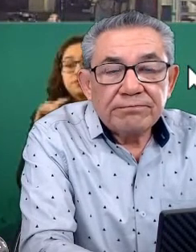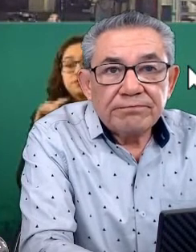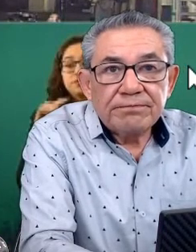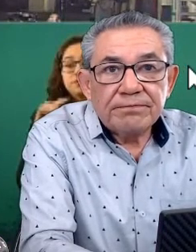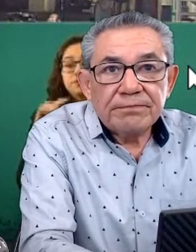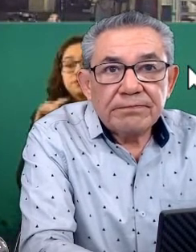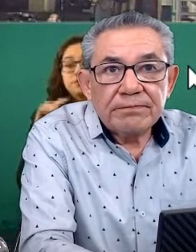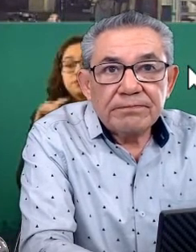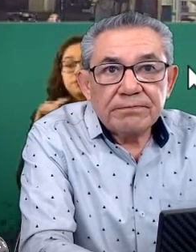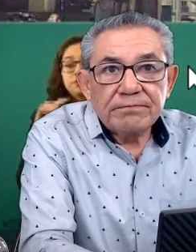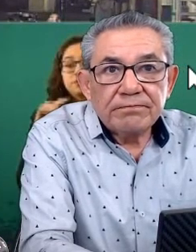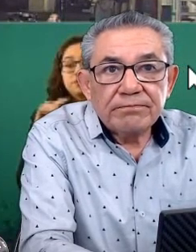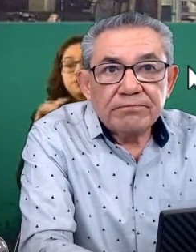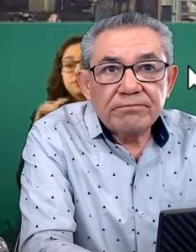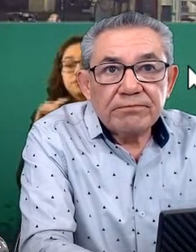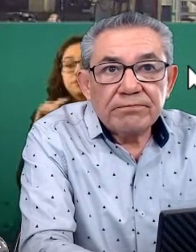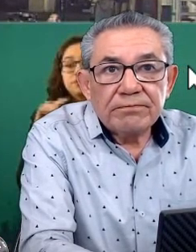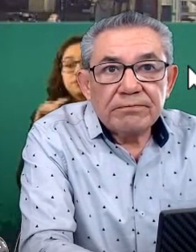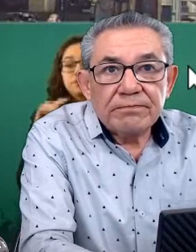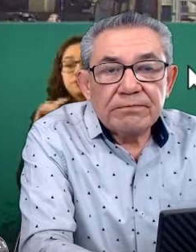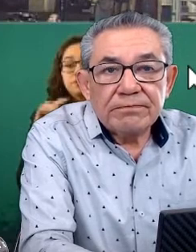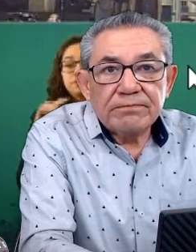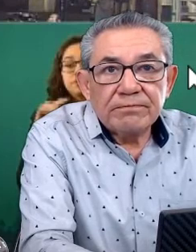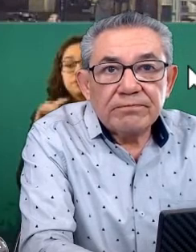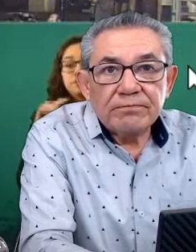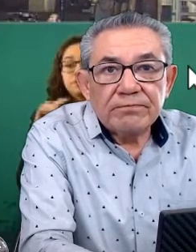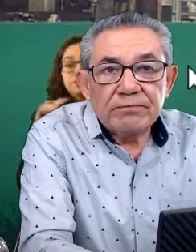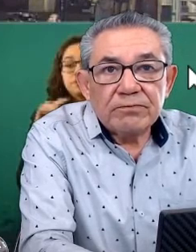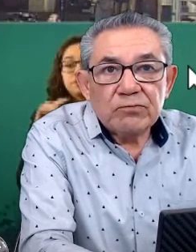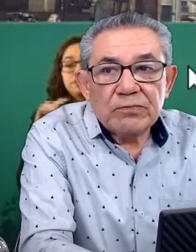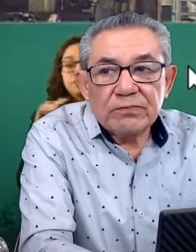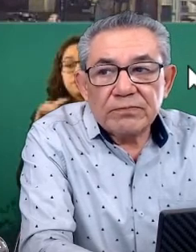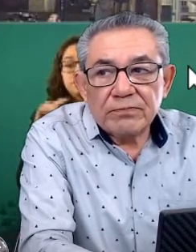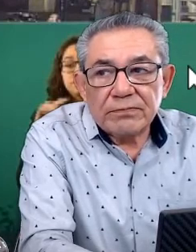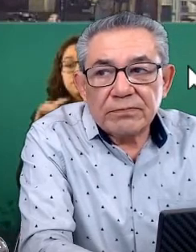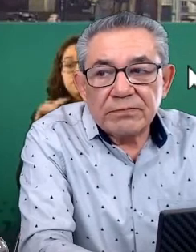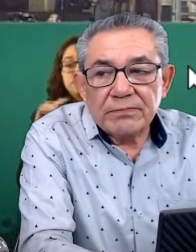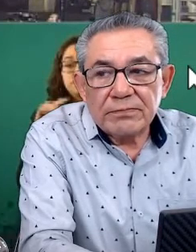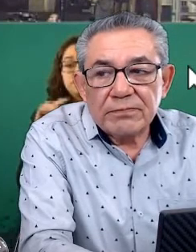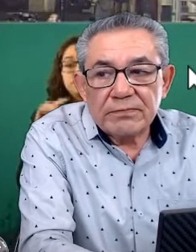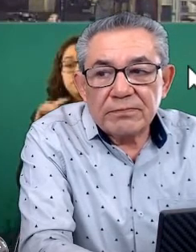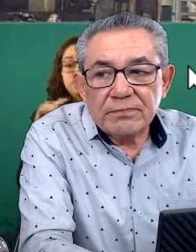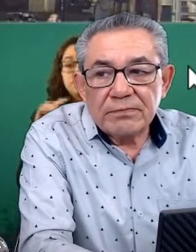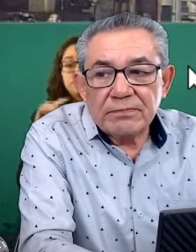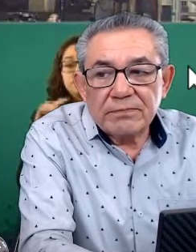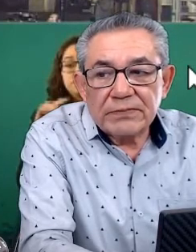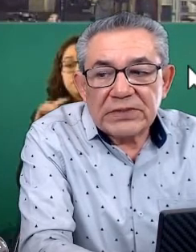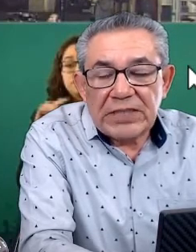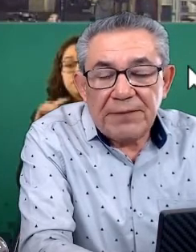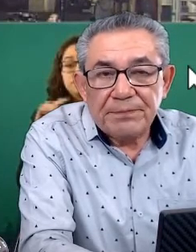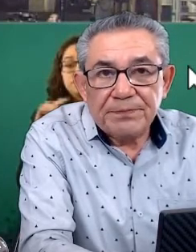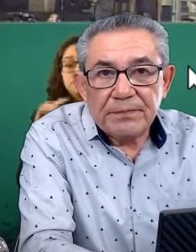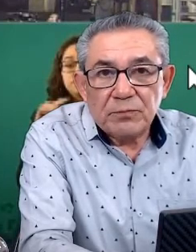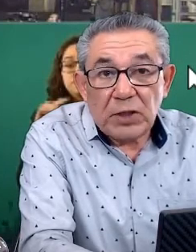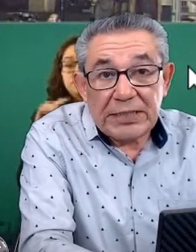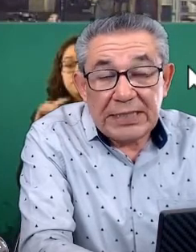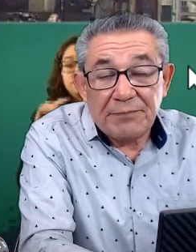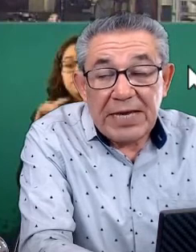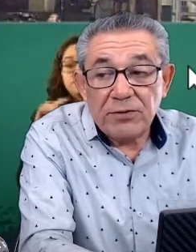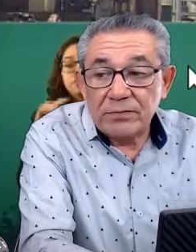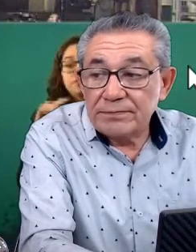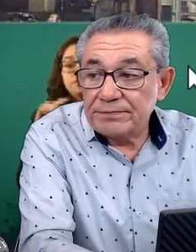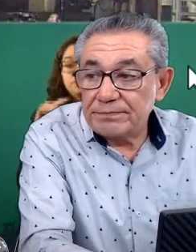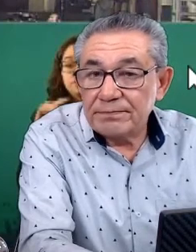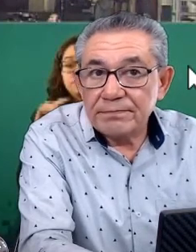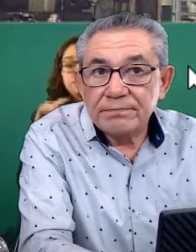ejemplo de que poco a poco tiene que ir cambiando y que la gente empiece a denunciar, porque también hay lugares en que la gente sigue calladita. Sí, porque como,